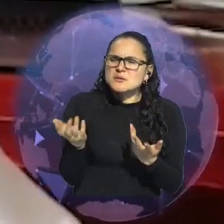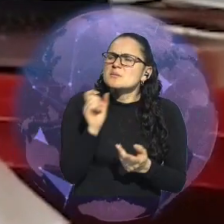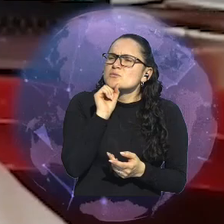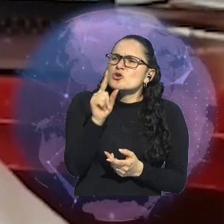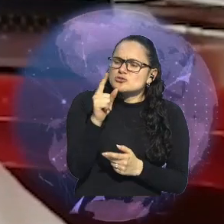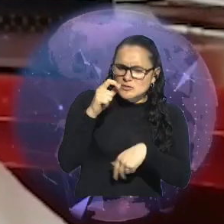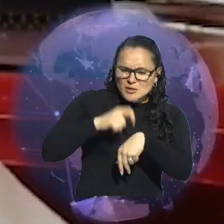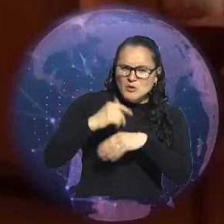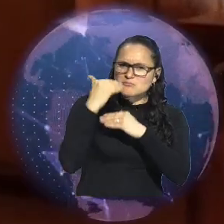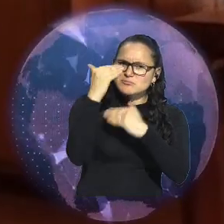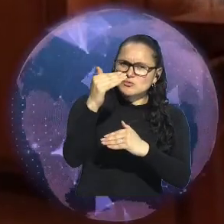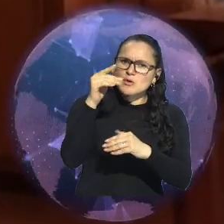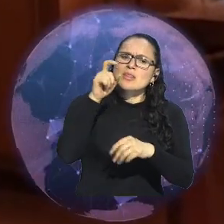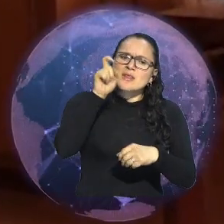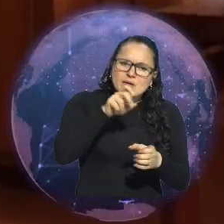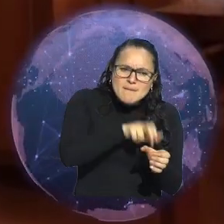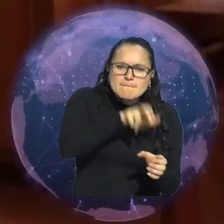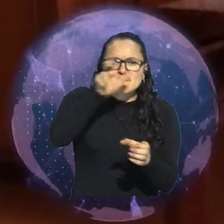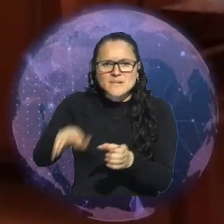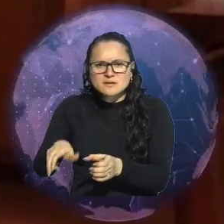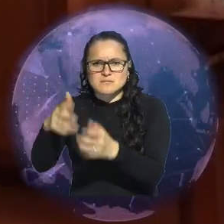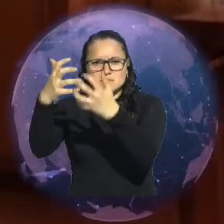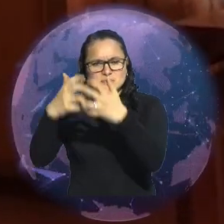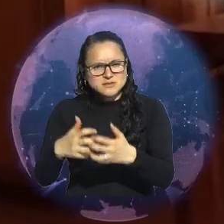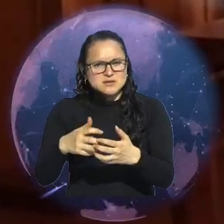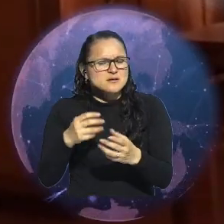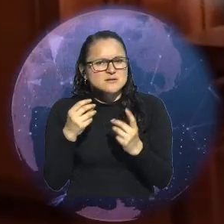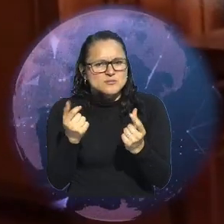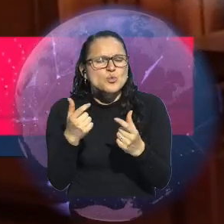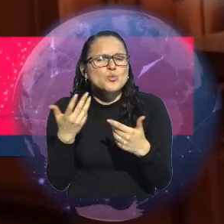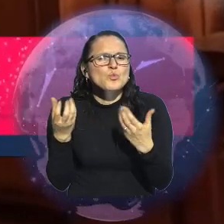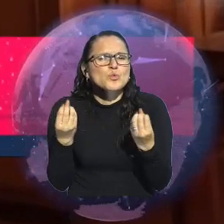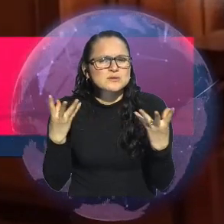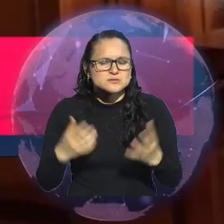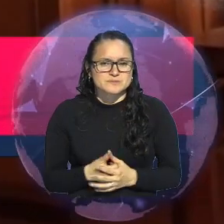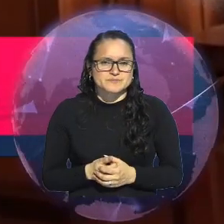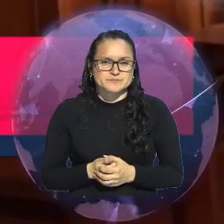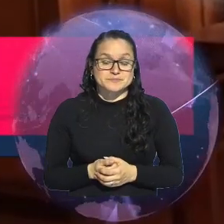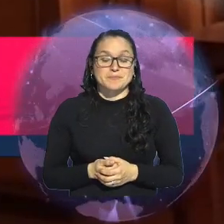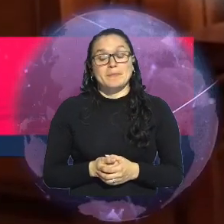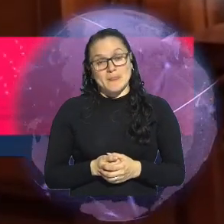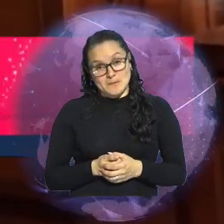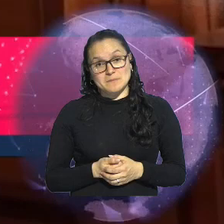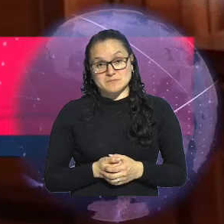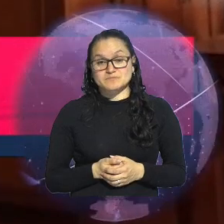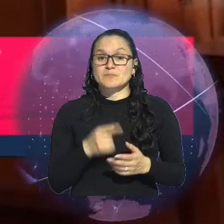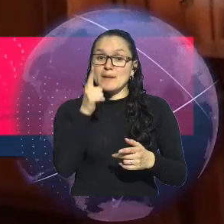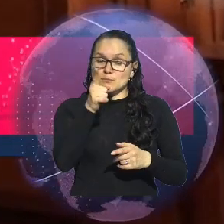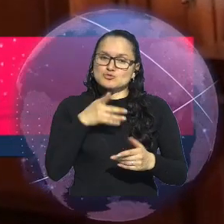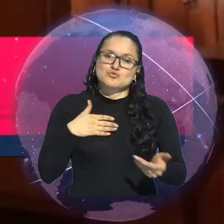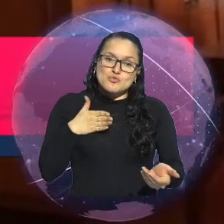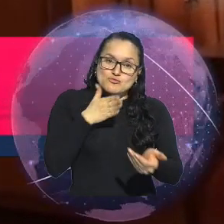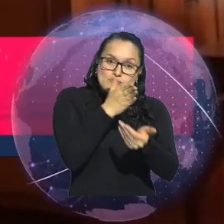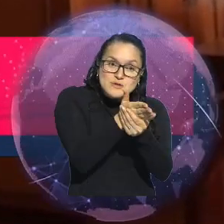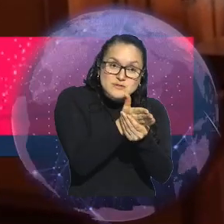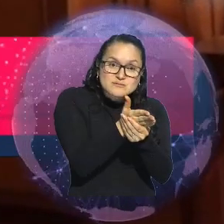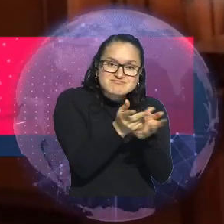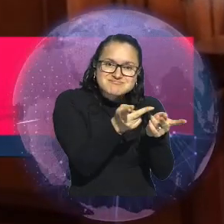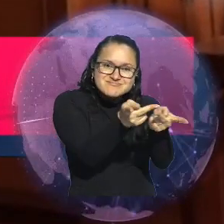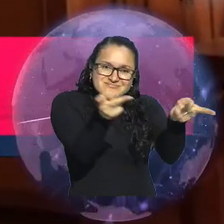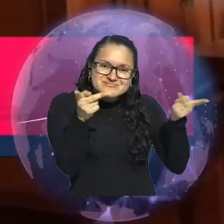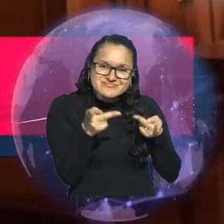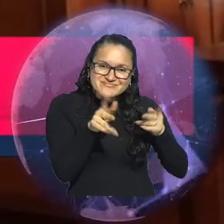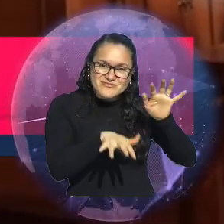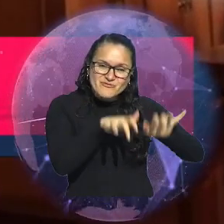activar mi línea si la solicitud de portación no fue realizada en una oficina física de atención a clientes